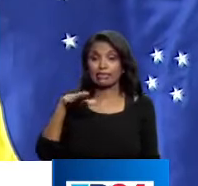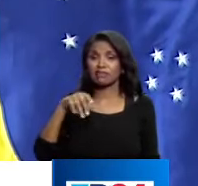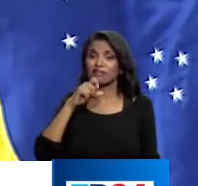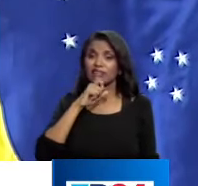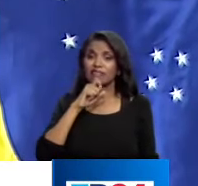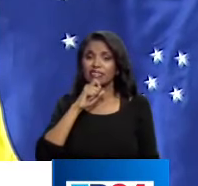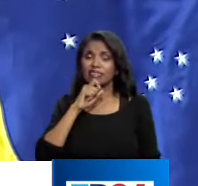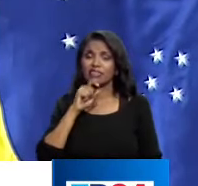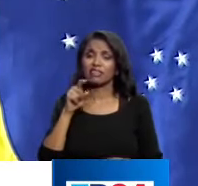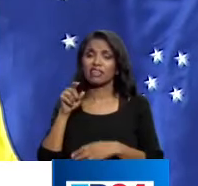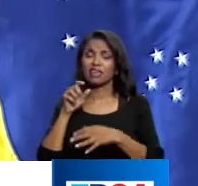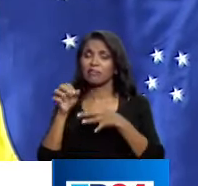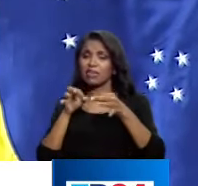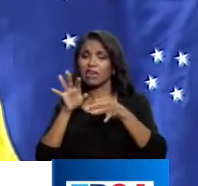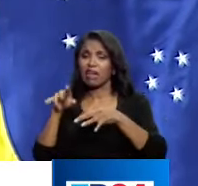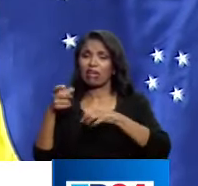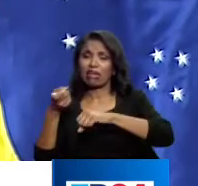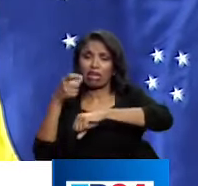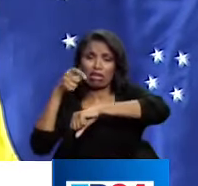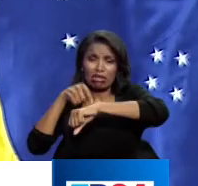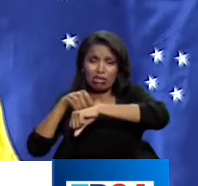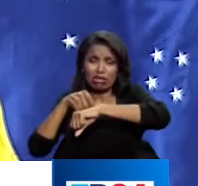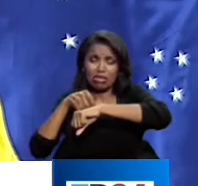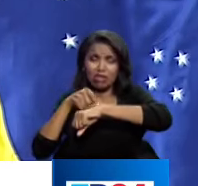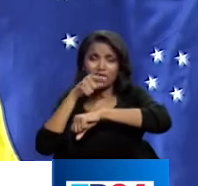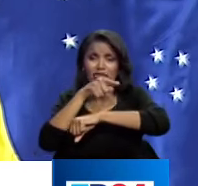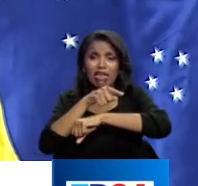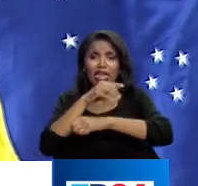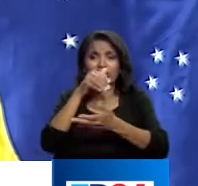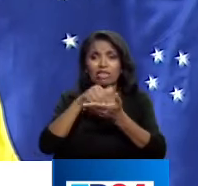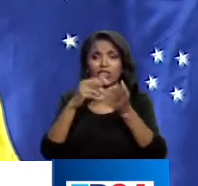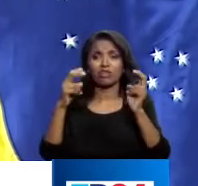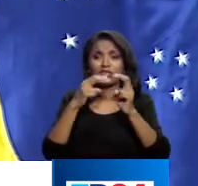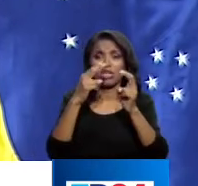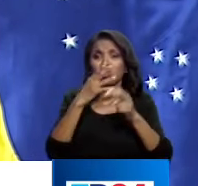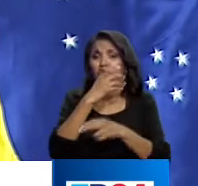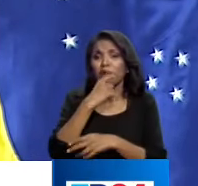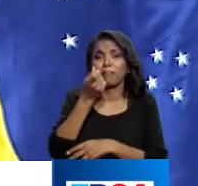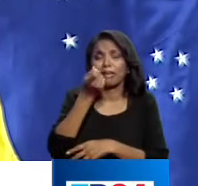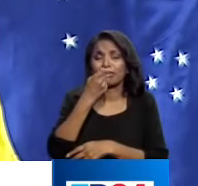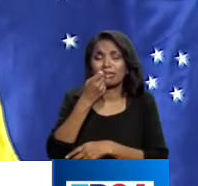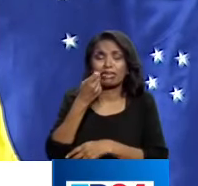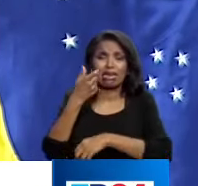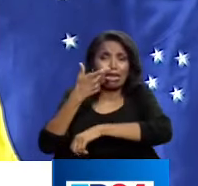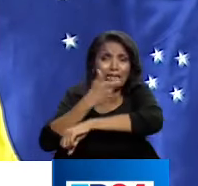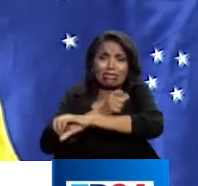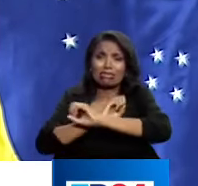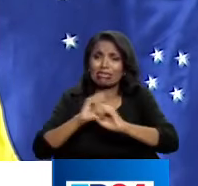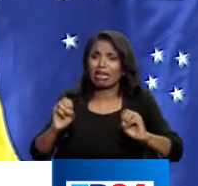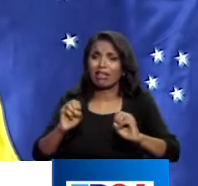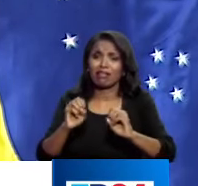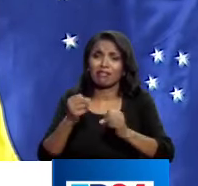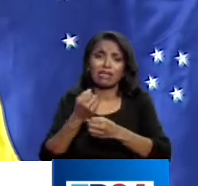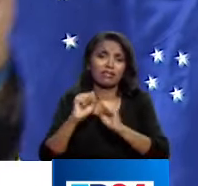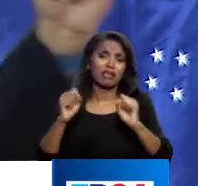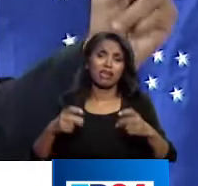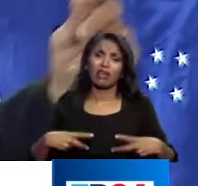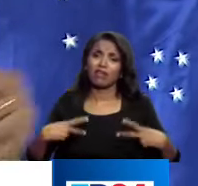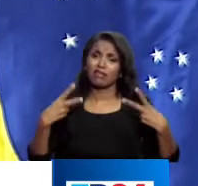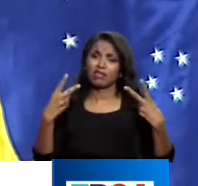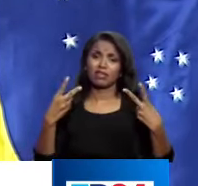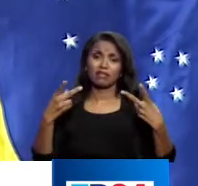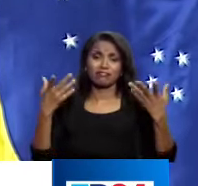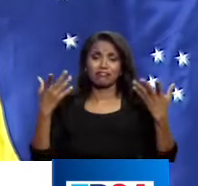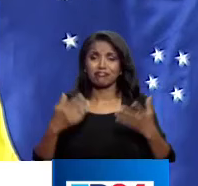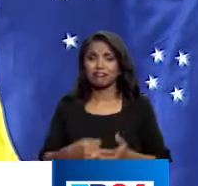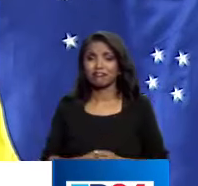es picado por una culebra y que cuando llega al centro de salud no tiene las medicinas necesarias para salvarle la vida, que esos recursos los